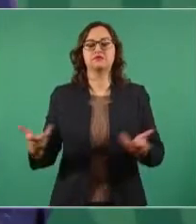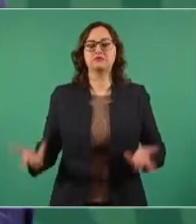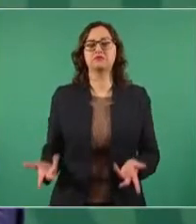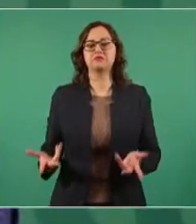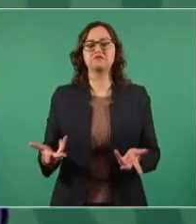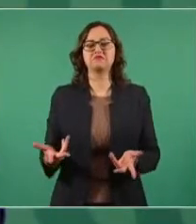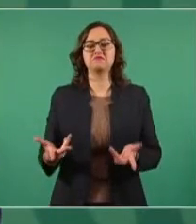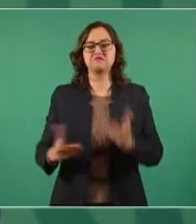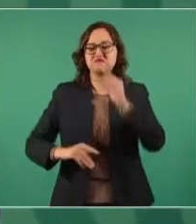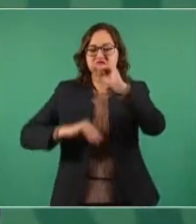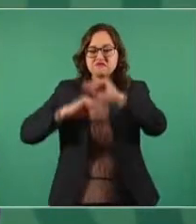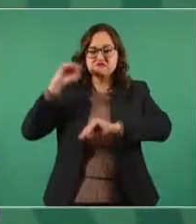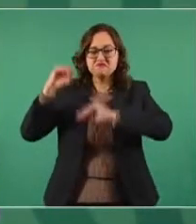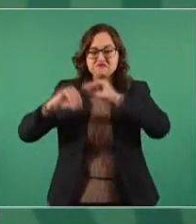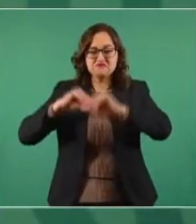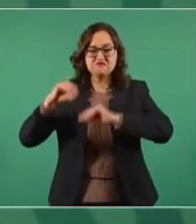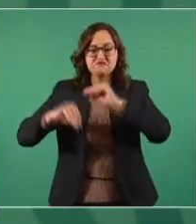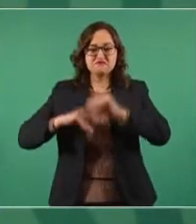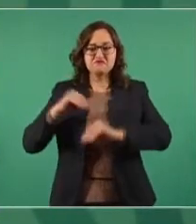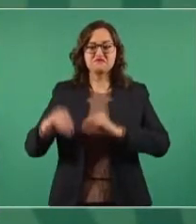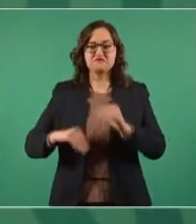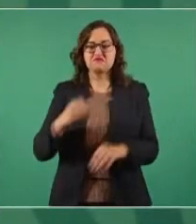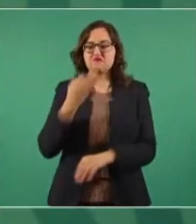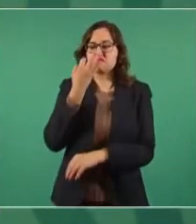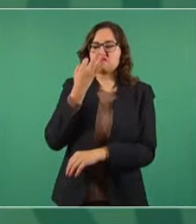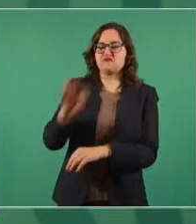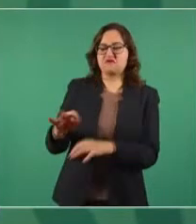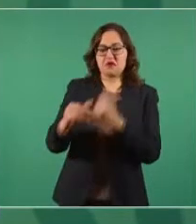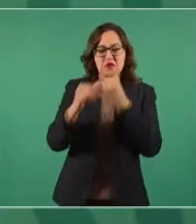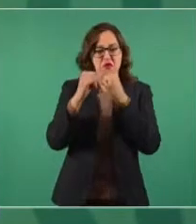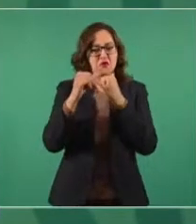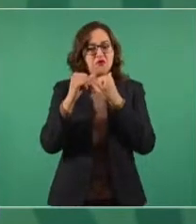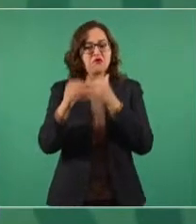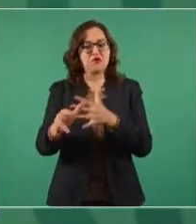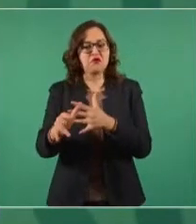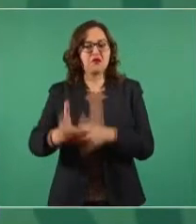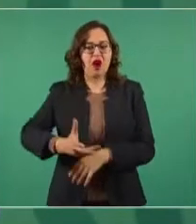convierte en traidor en la democracia